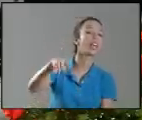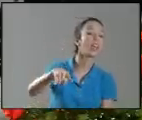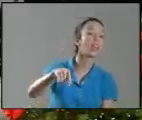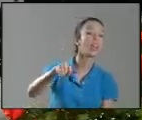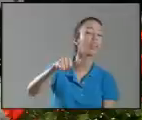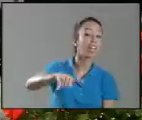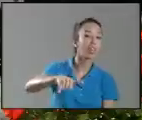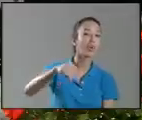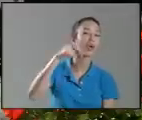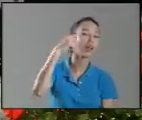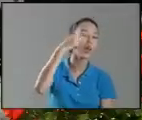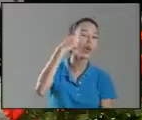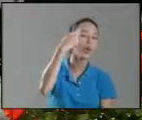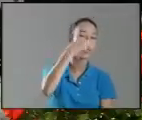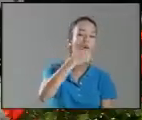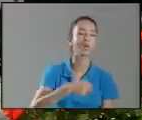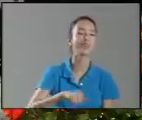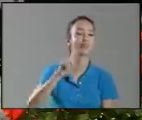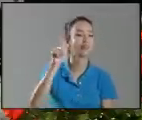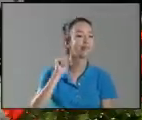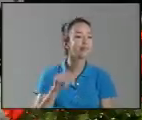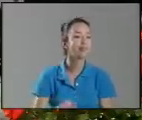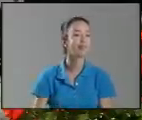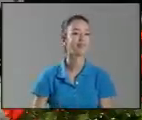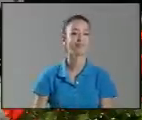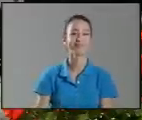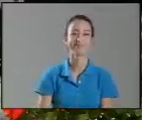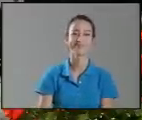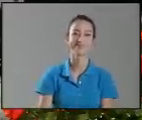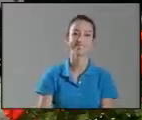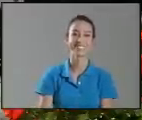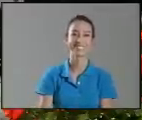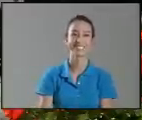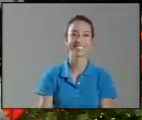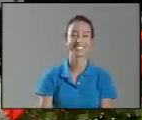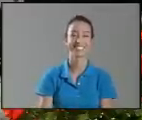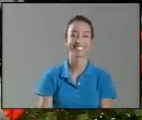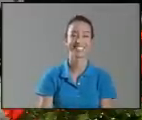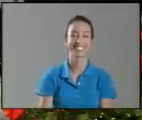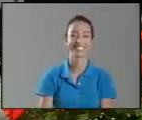Ahí sí que me diría usted a mí cómo le quedó el ojo.